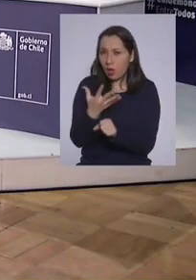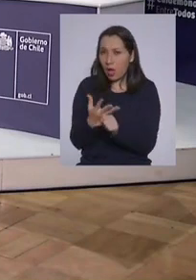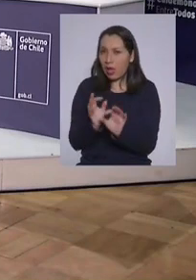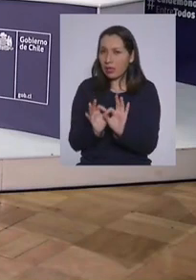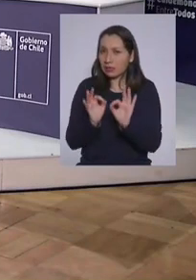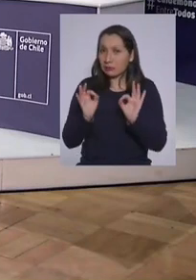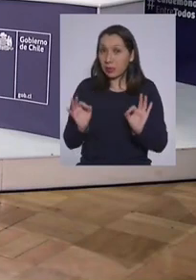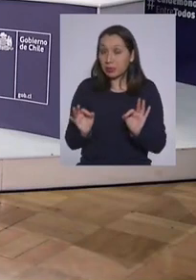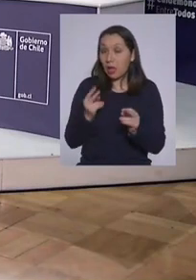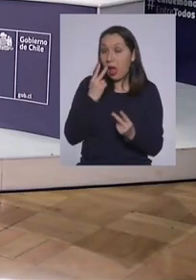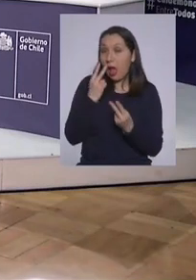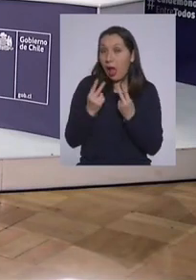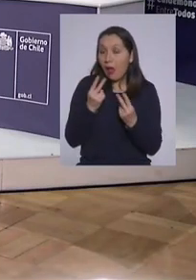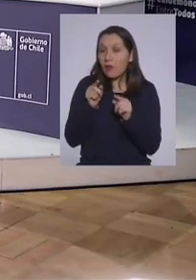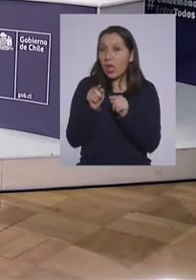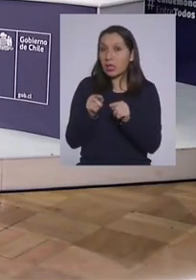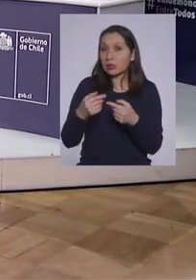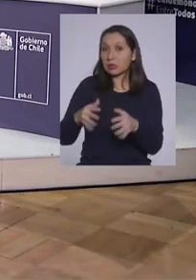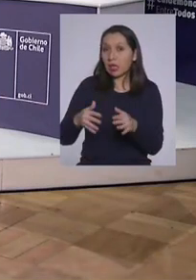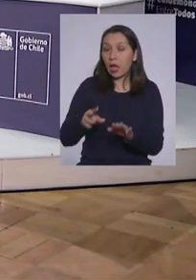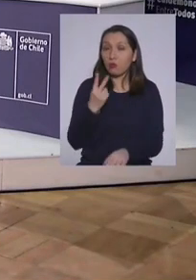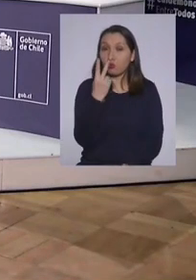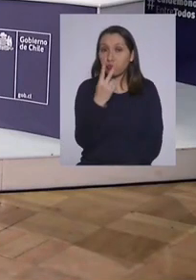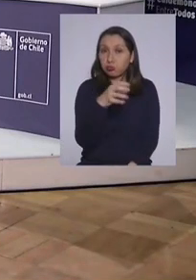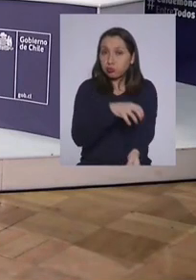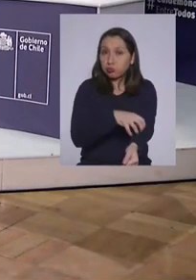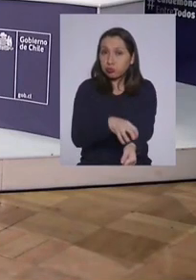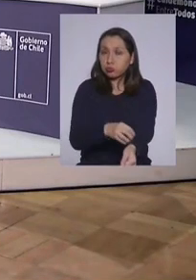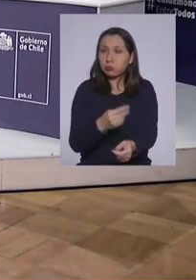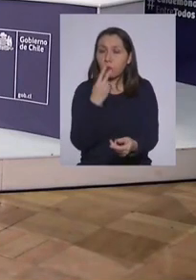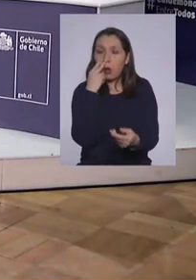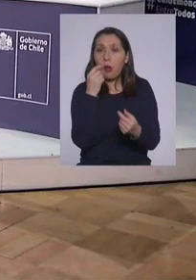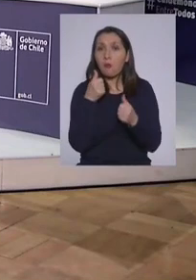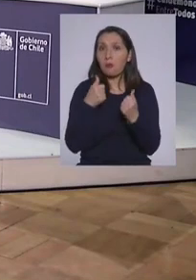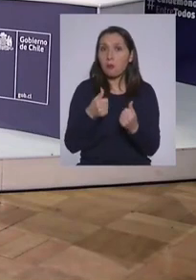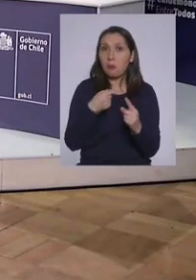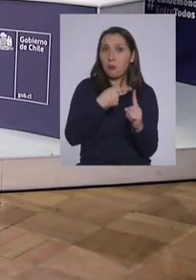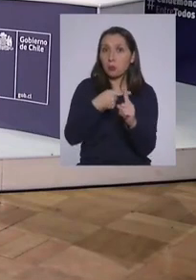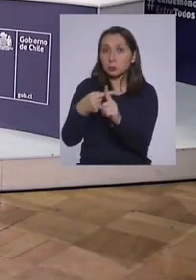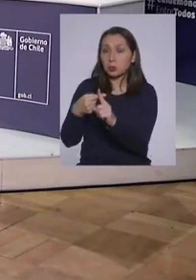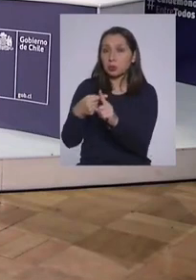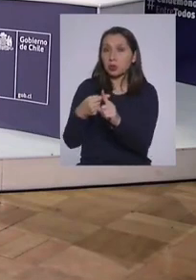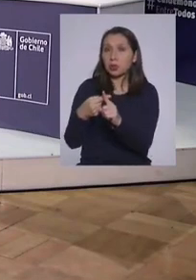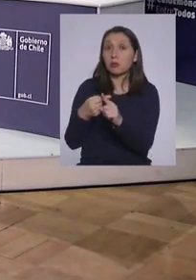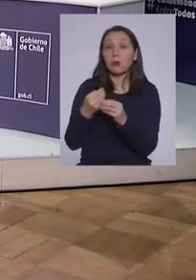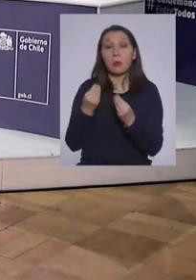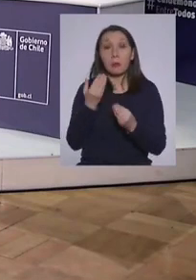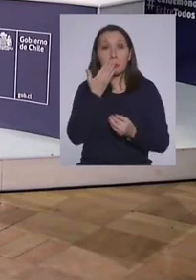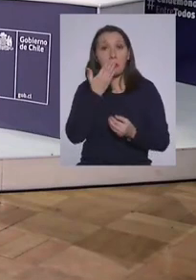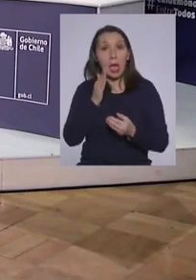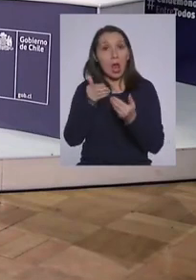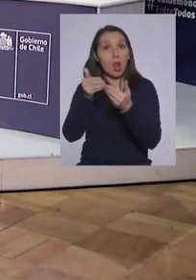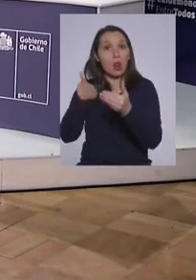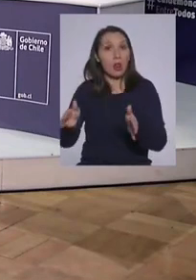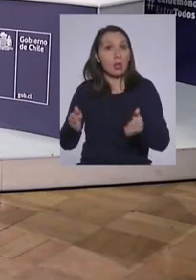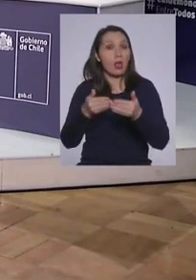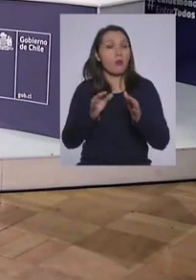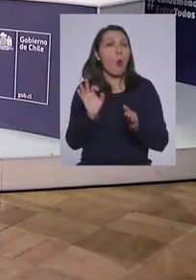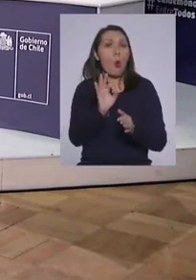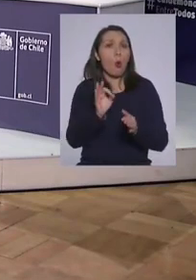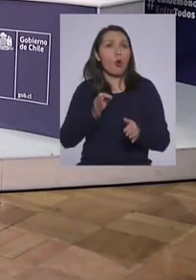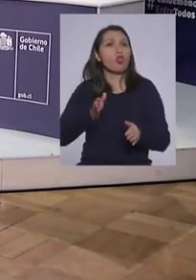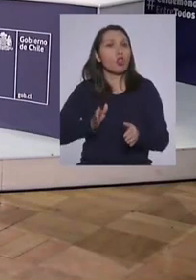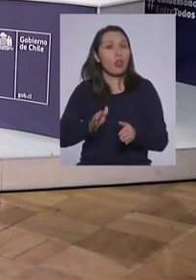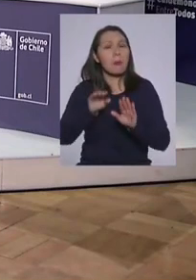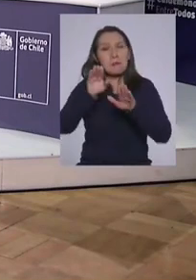fórmula especial para ver si estas dos regiones están evaluando positivamente esta medida de desconfinamiento o se